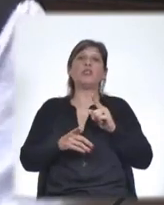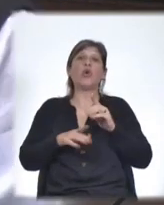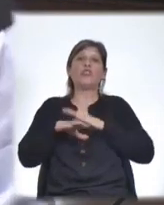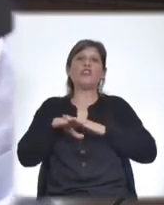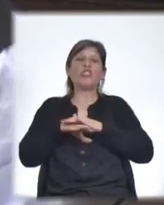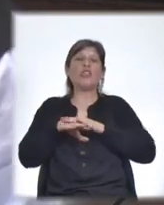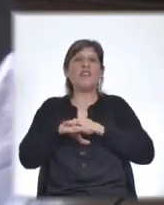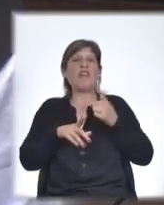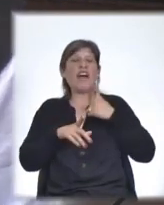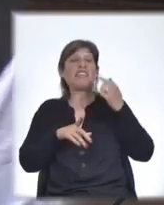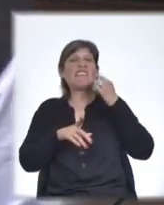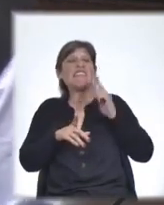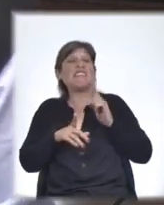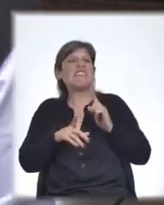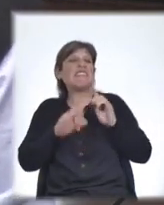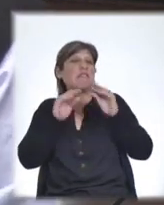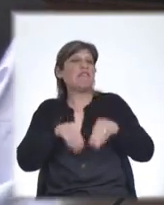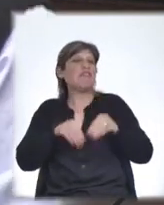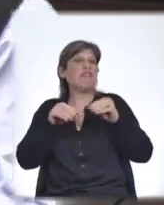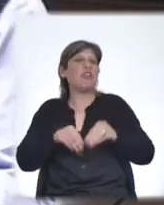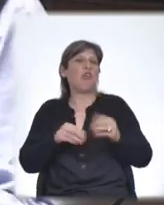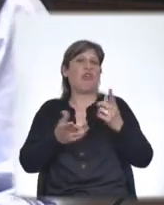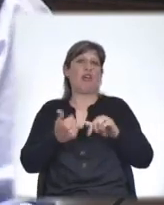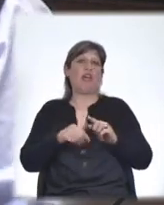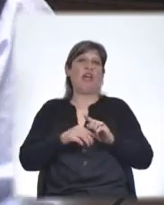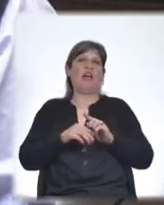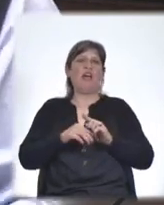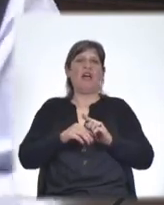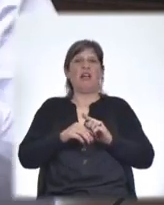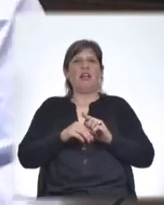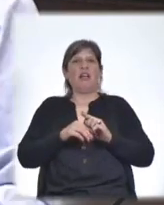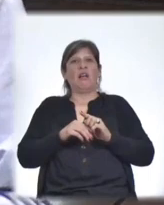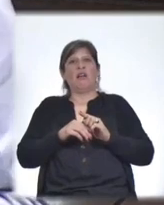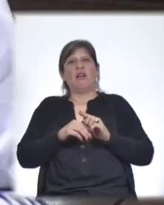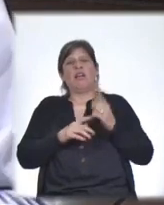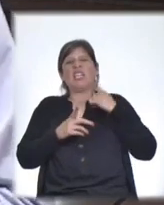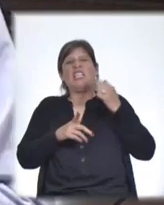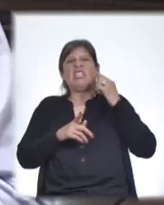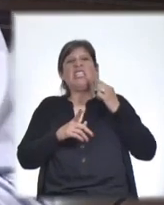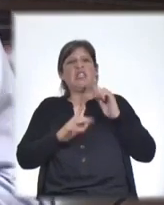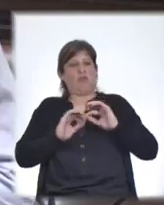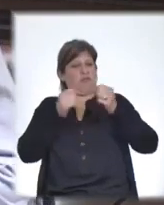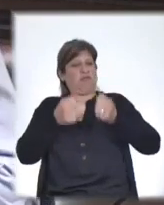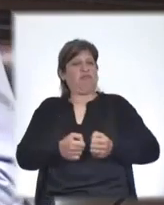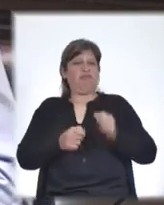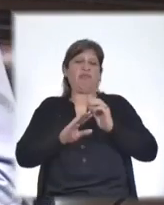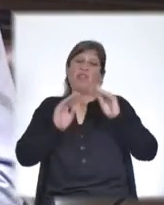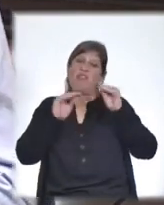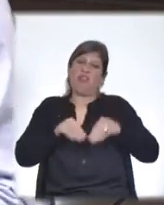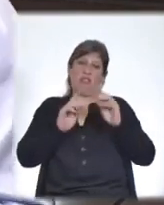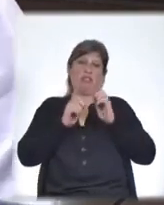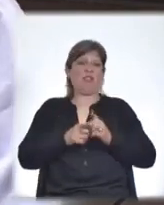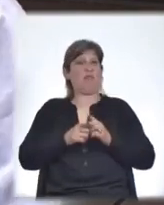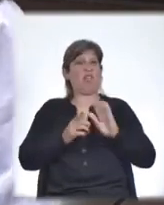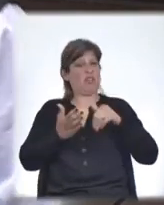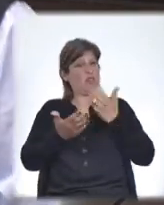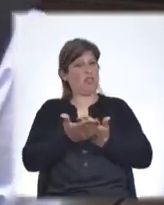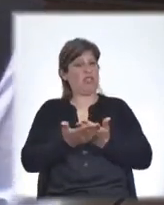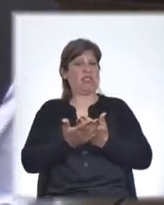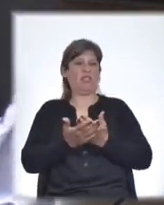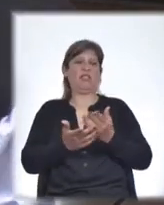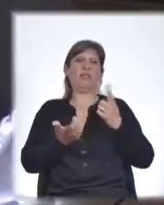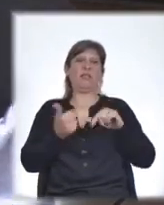muy débiles bases y muy poca consistencia en los planteos que nos han hecho. Y eso nos